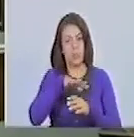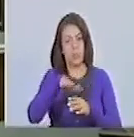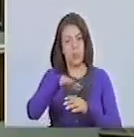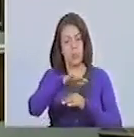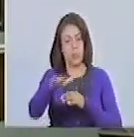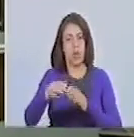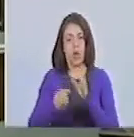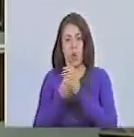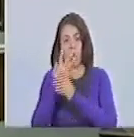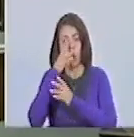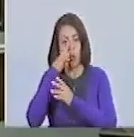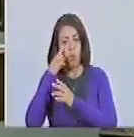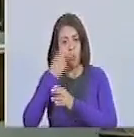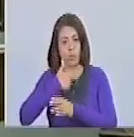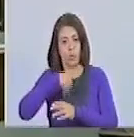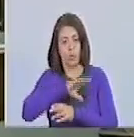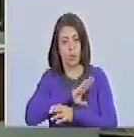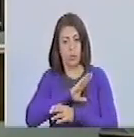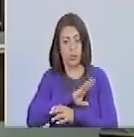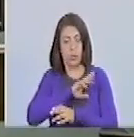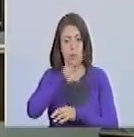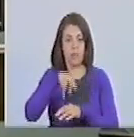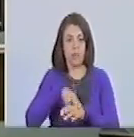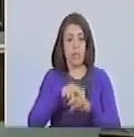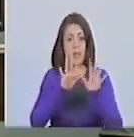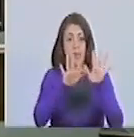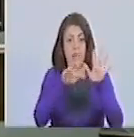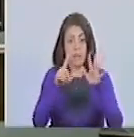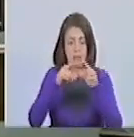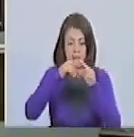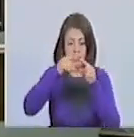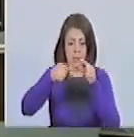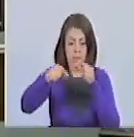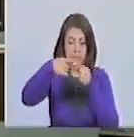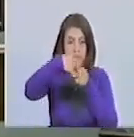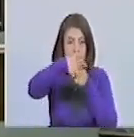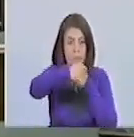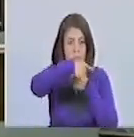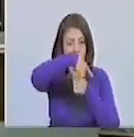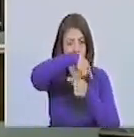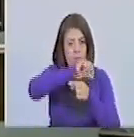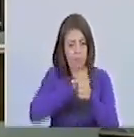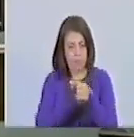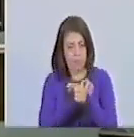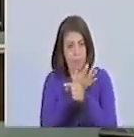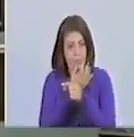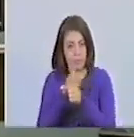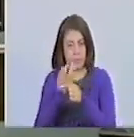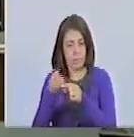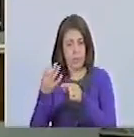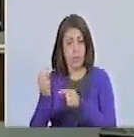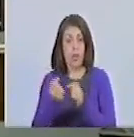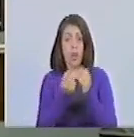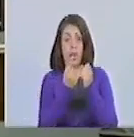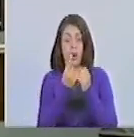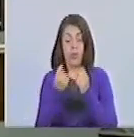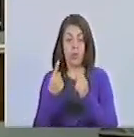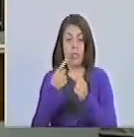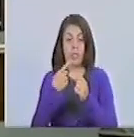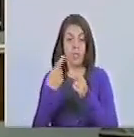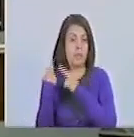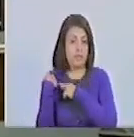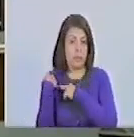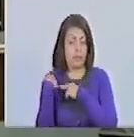flor nacional. Cuenta con 16 pétalos y está rodeada de hermosos jardines y de bosques representativos de la